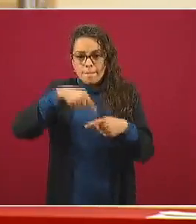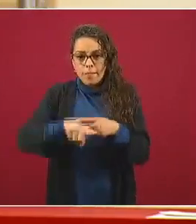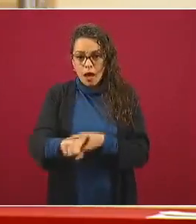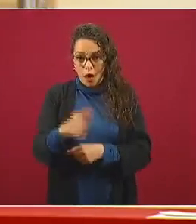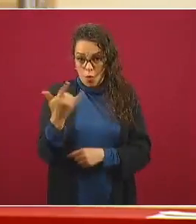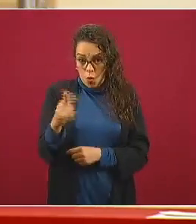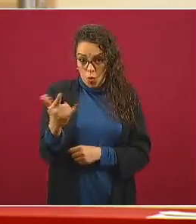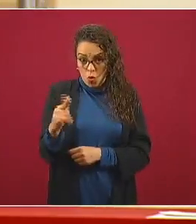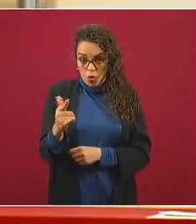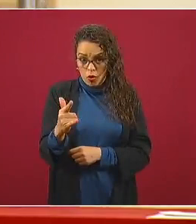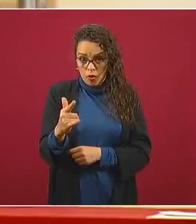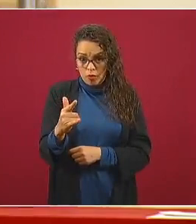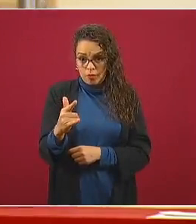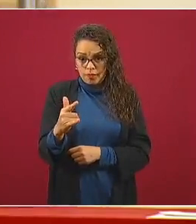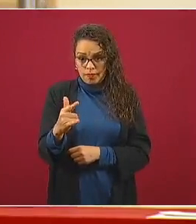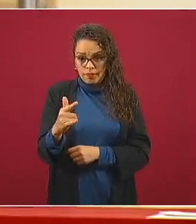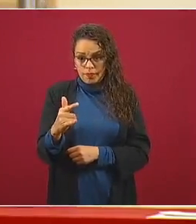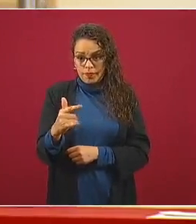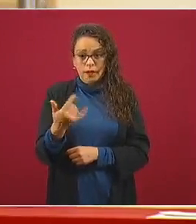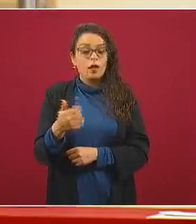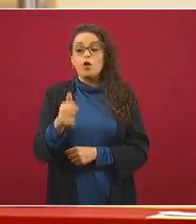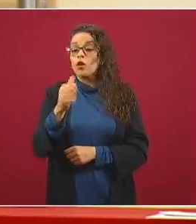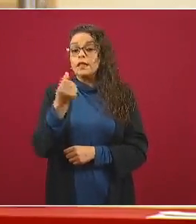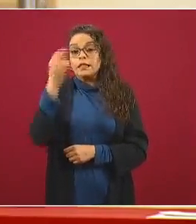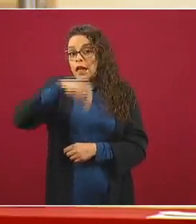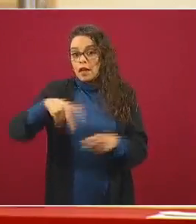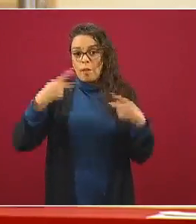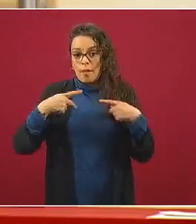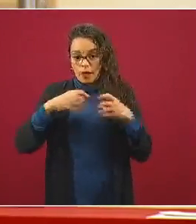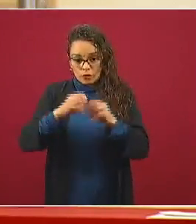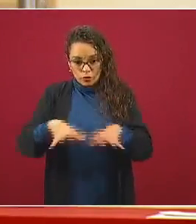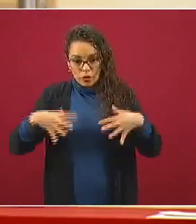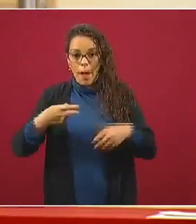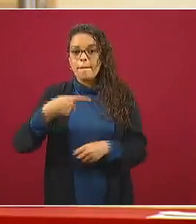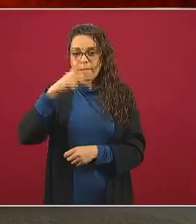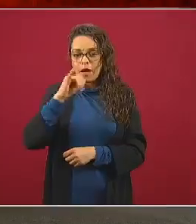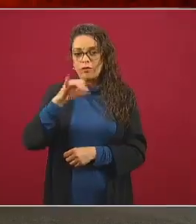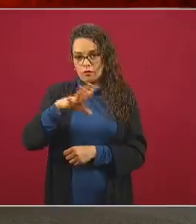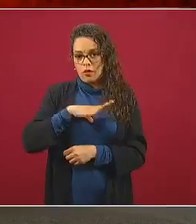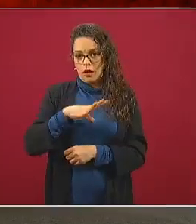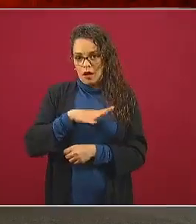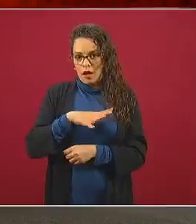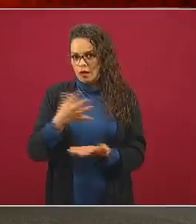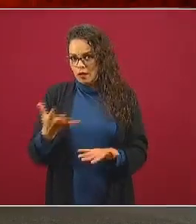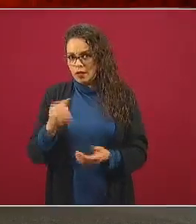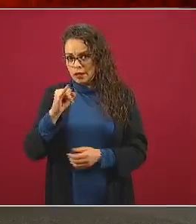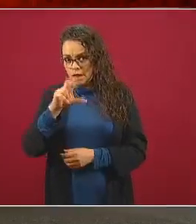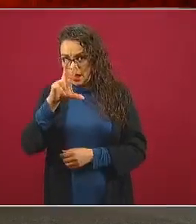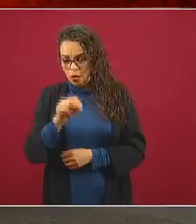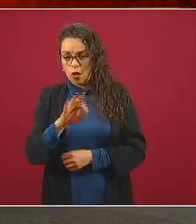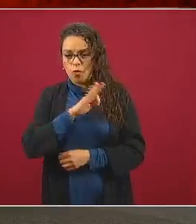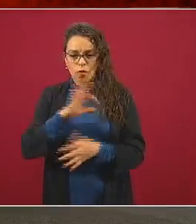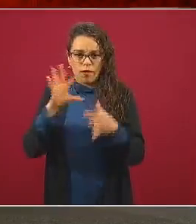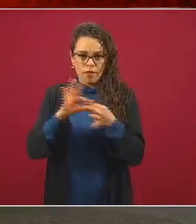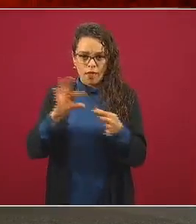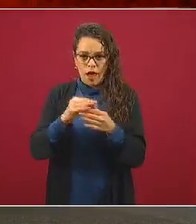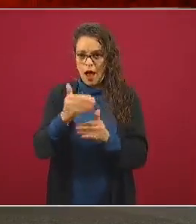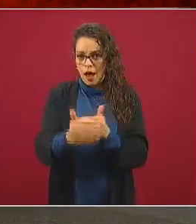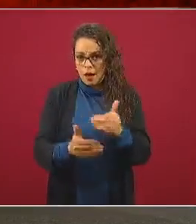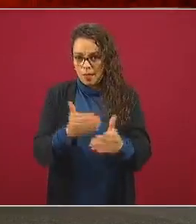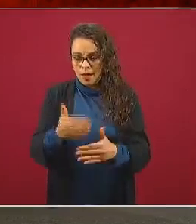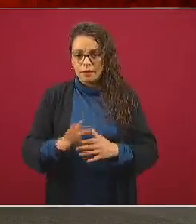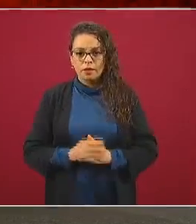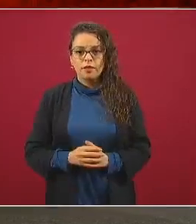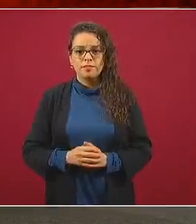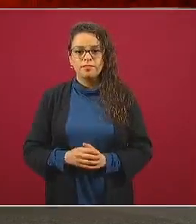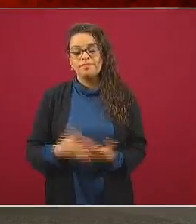cuando regresen sin público los eventos deportivos de gran calado. Si nos puede comentar un poco de eso, ¿qué avances hay al respecto? No le quiero